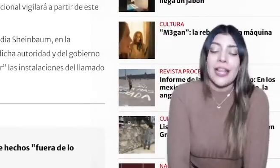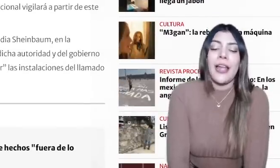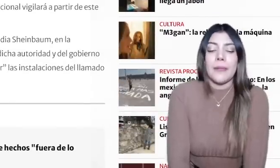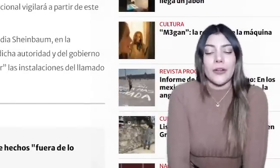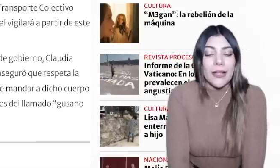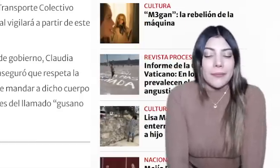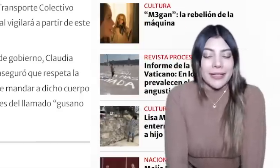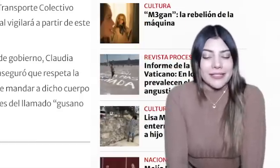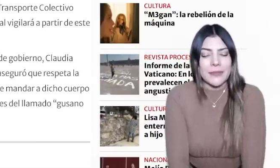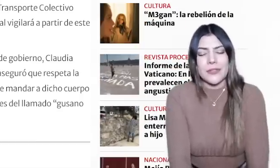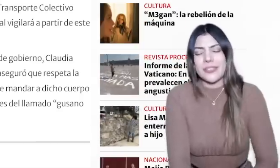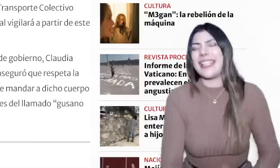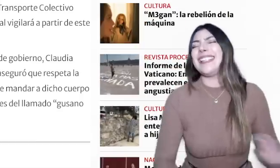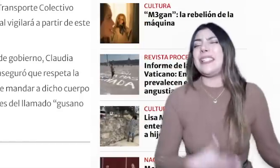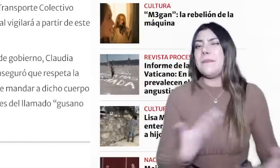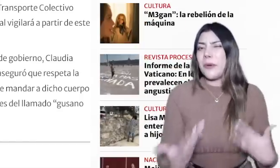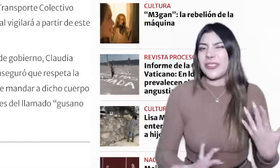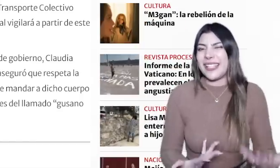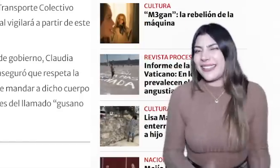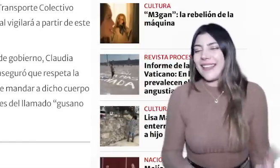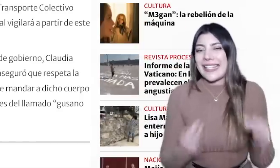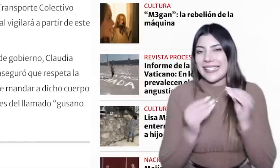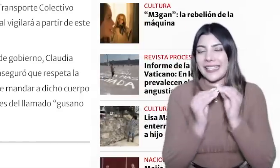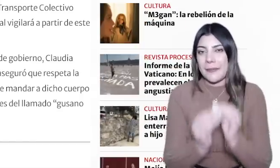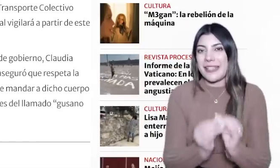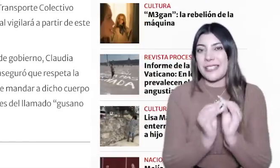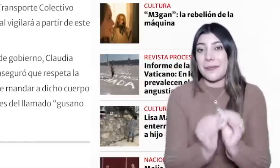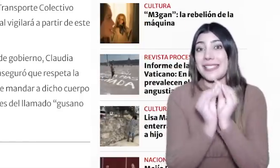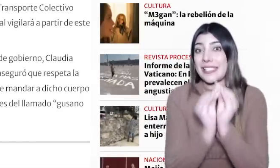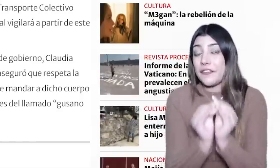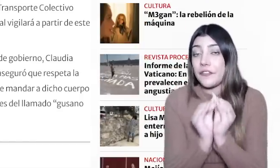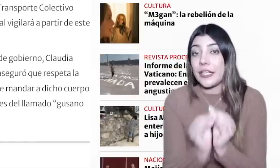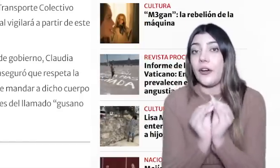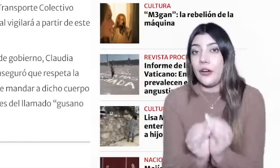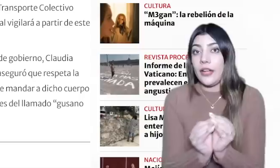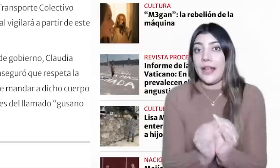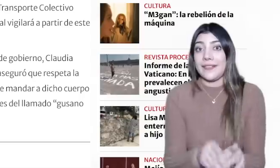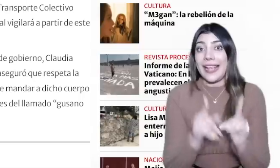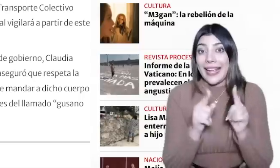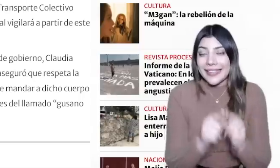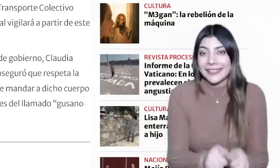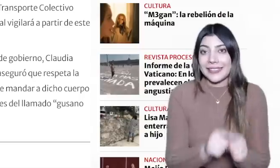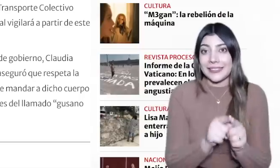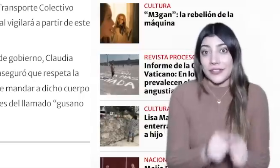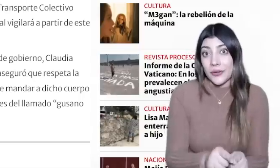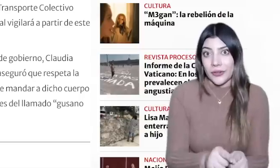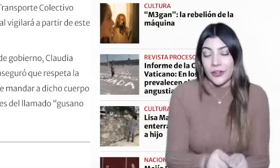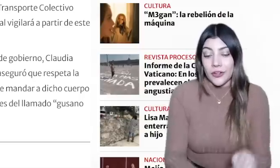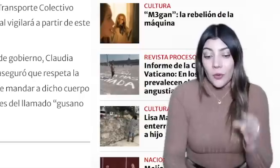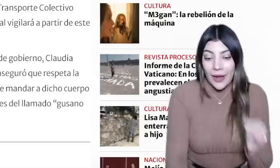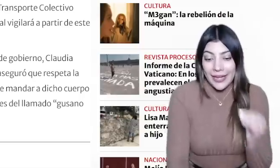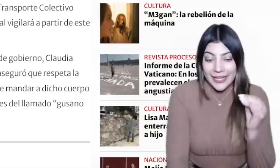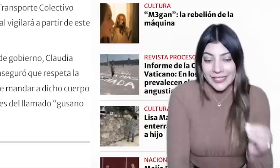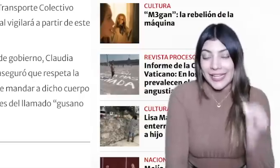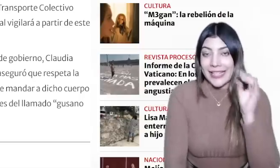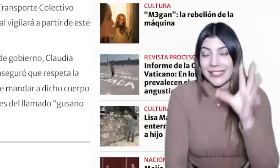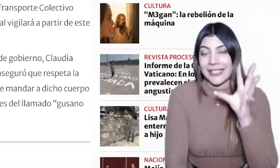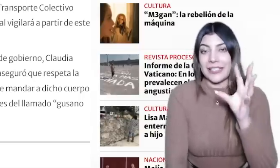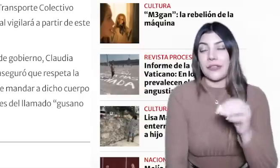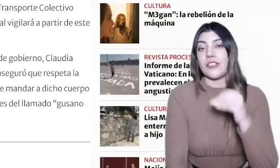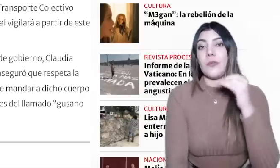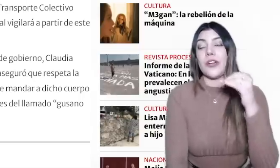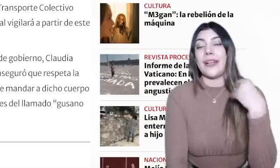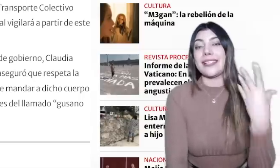naranja. Pero ¿qué pasa, amigos? ¿Y qué es importante de este tema específico de este señor? ¿Cuál es